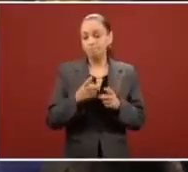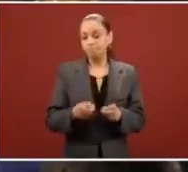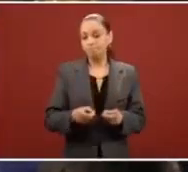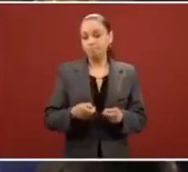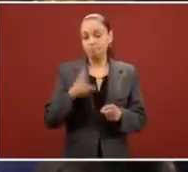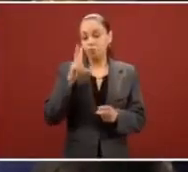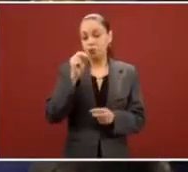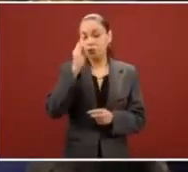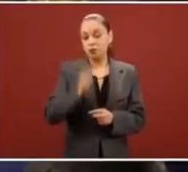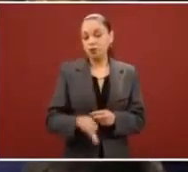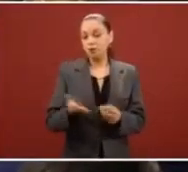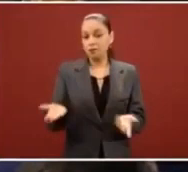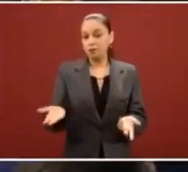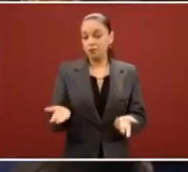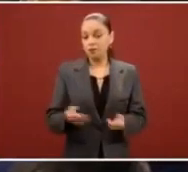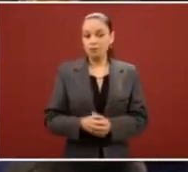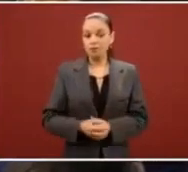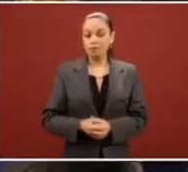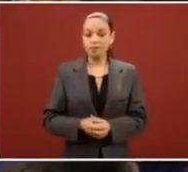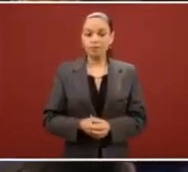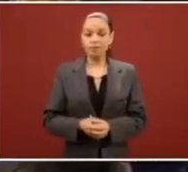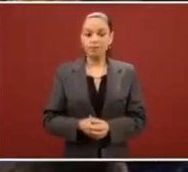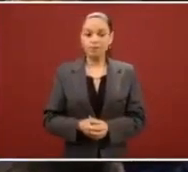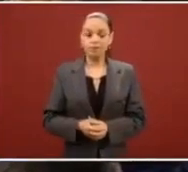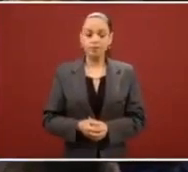no se permite